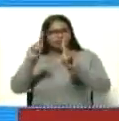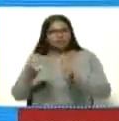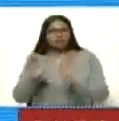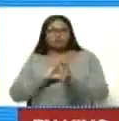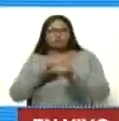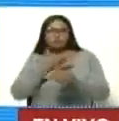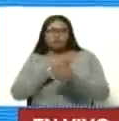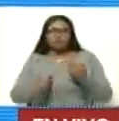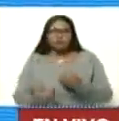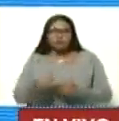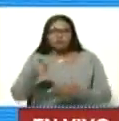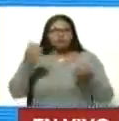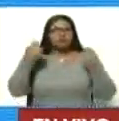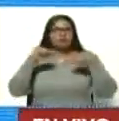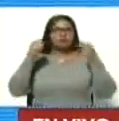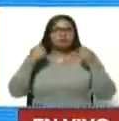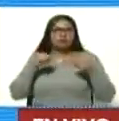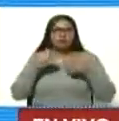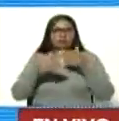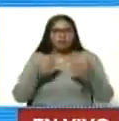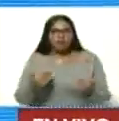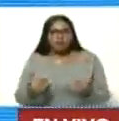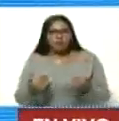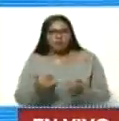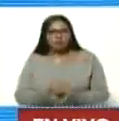un presidente en ejercicio